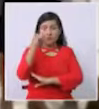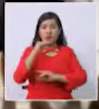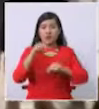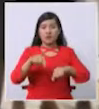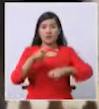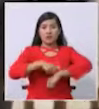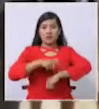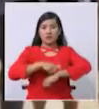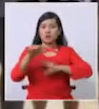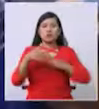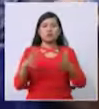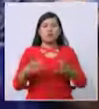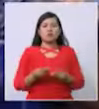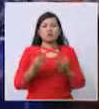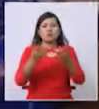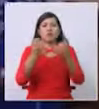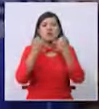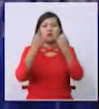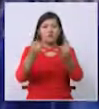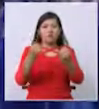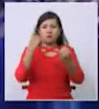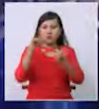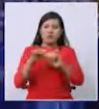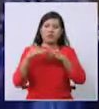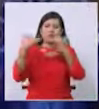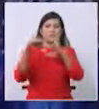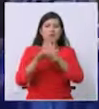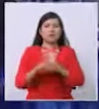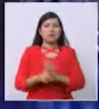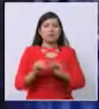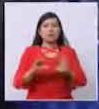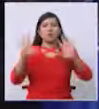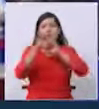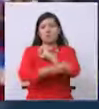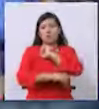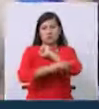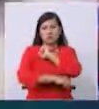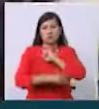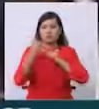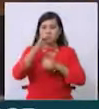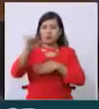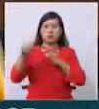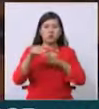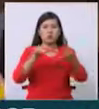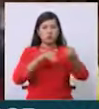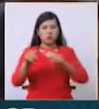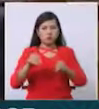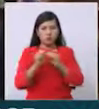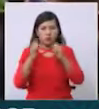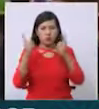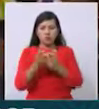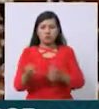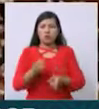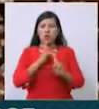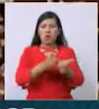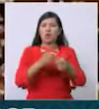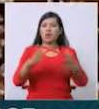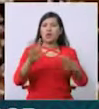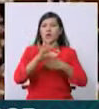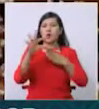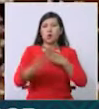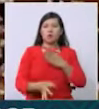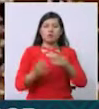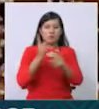brindará un informe de su gestión en la Asamblea Legislativa Plurinacional. Para los movimientos sociales, el mandato se cumplió con mucha